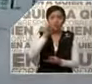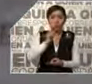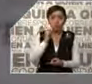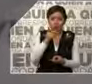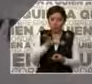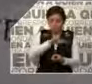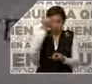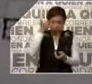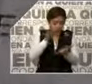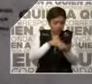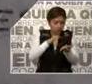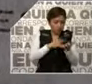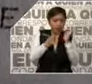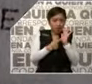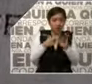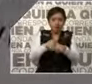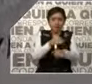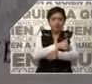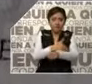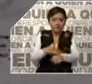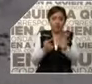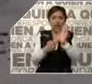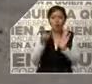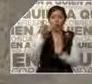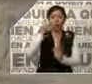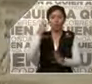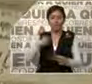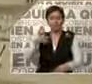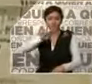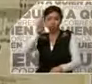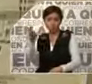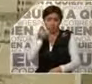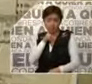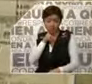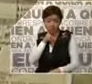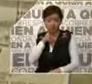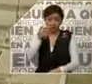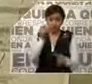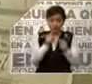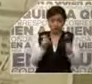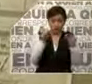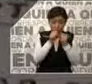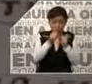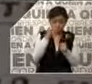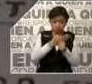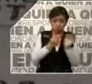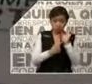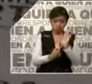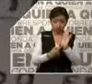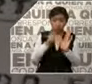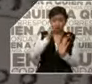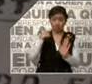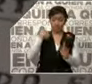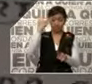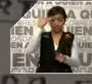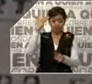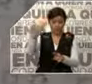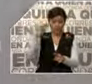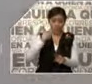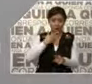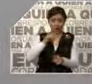documento que su familia había previsto en caso de faltar. Hoy en día se sabe que el seguro de vida no tiene una vigencia para ser